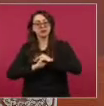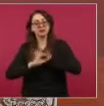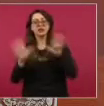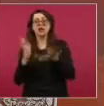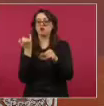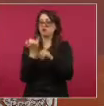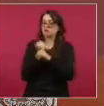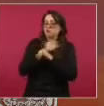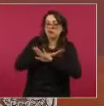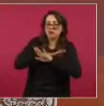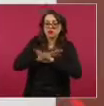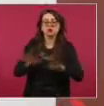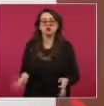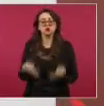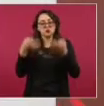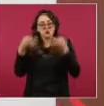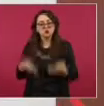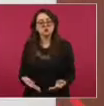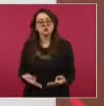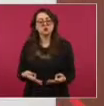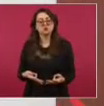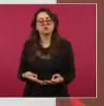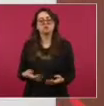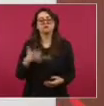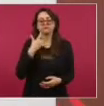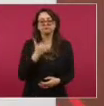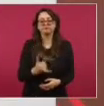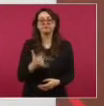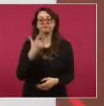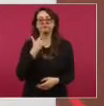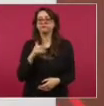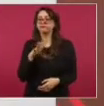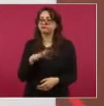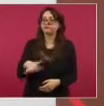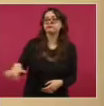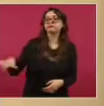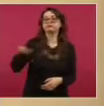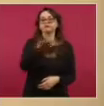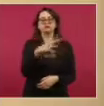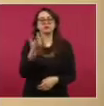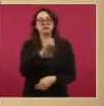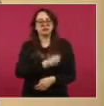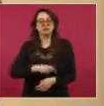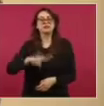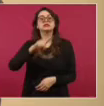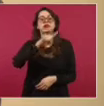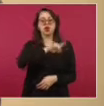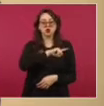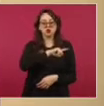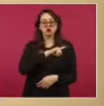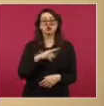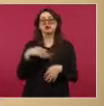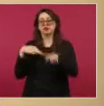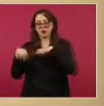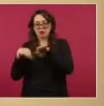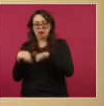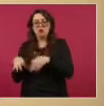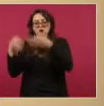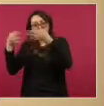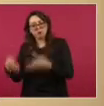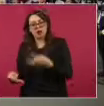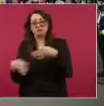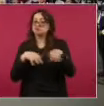información para sus aportantes, por más acciones para la salud integral de las y los trabajadores formales e